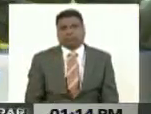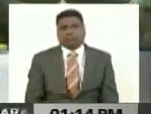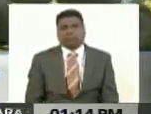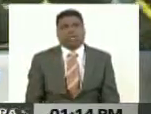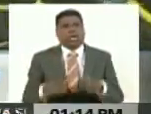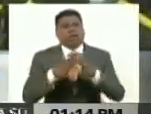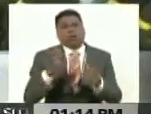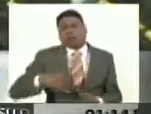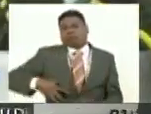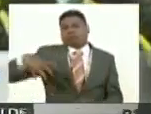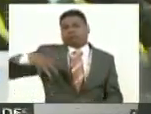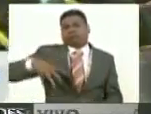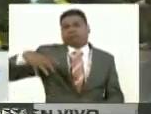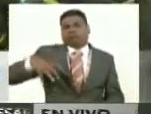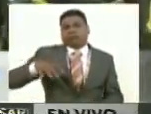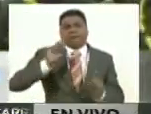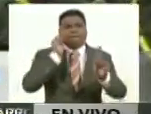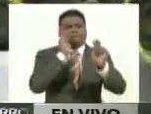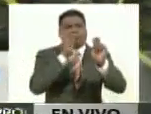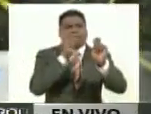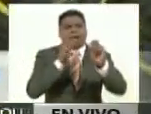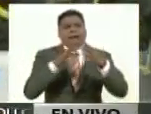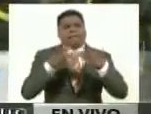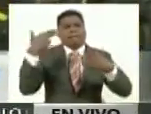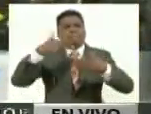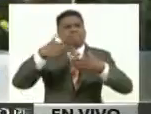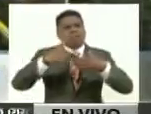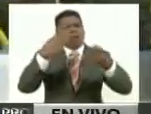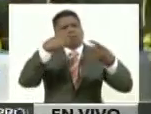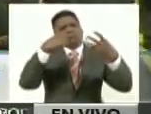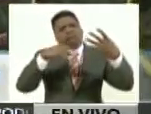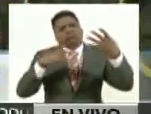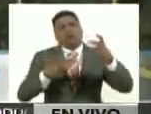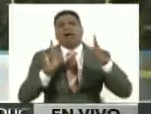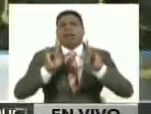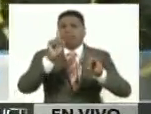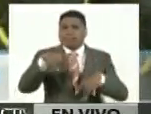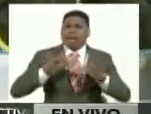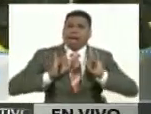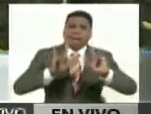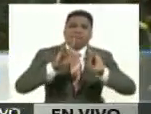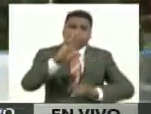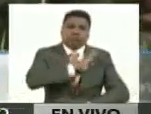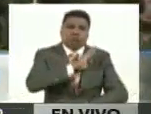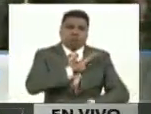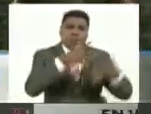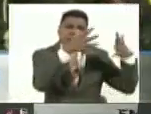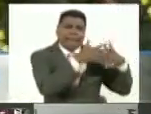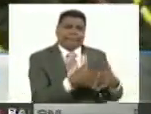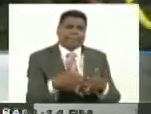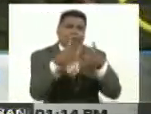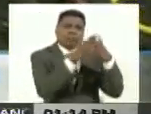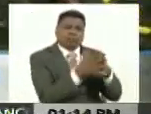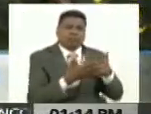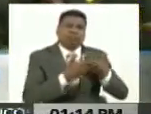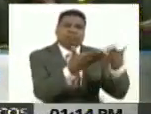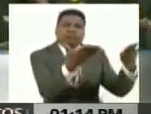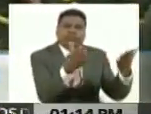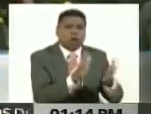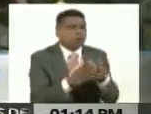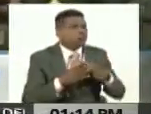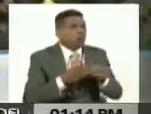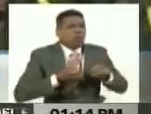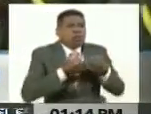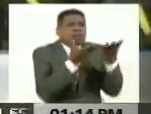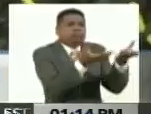todas las riquezas de Venezuela. Hasta el amor propio lo estaba entregando al imperialismo. Nadie decía absolutamente